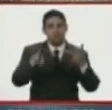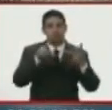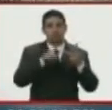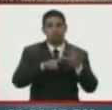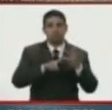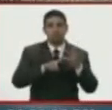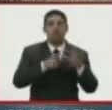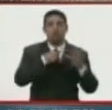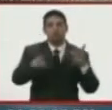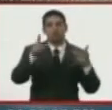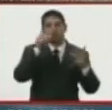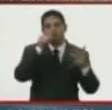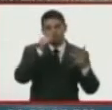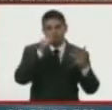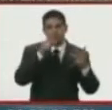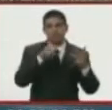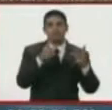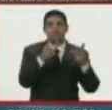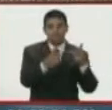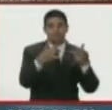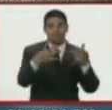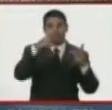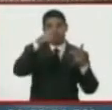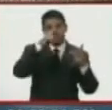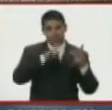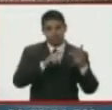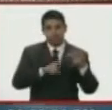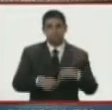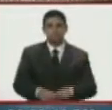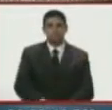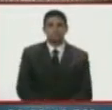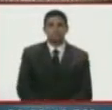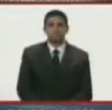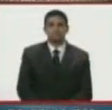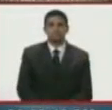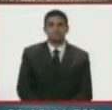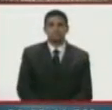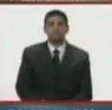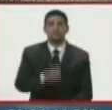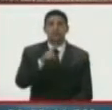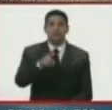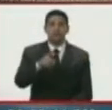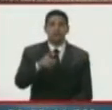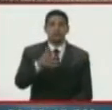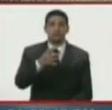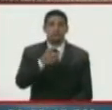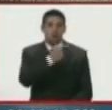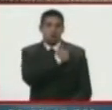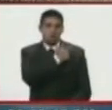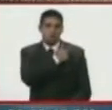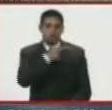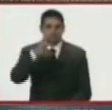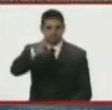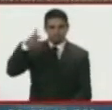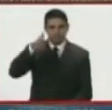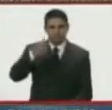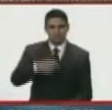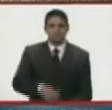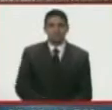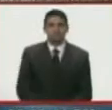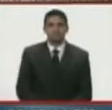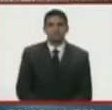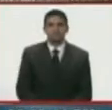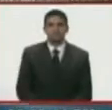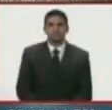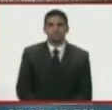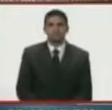Antonio Aguirre La Rosa, 24 años, tiene impacto a la altura del hombro. Estaban ellos limpiando